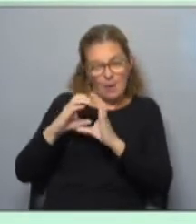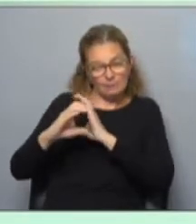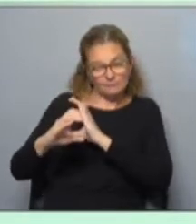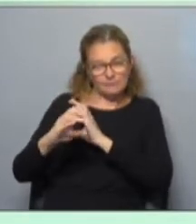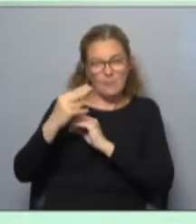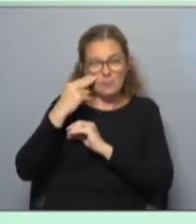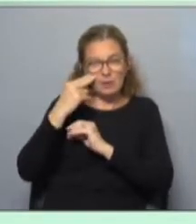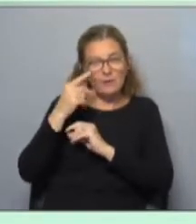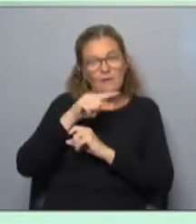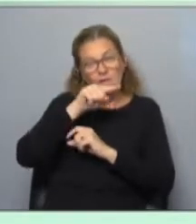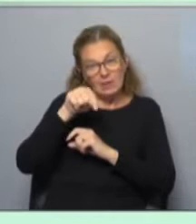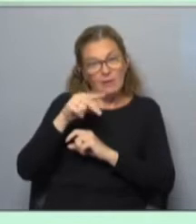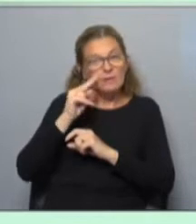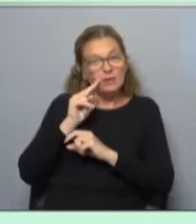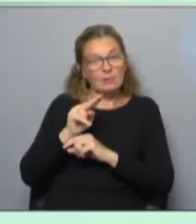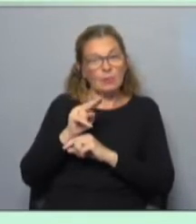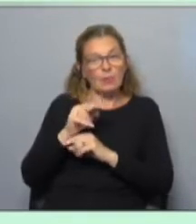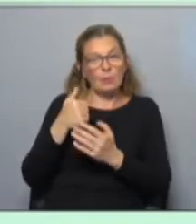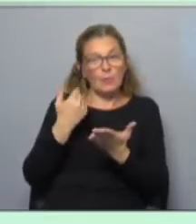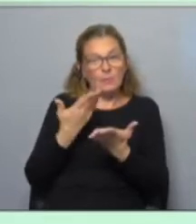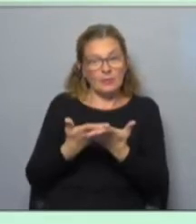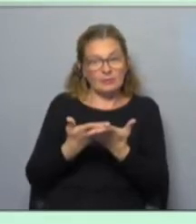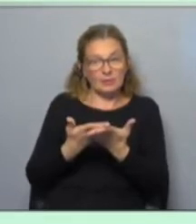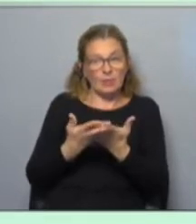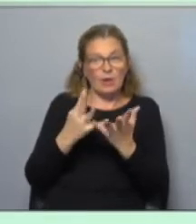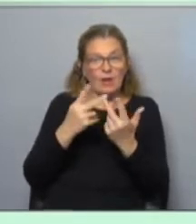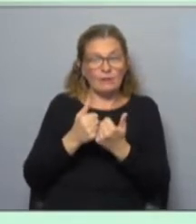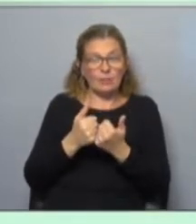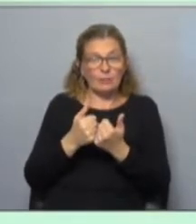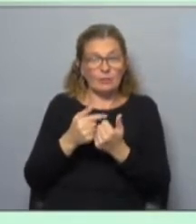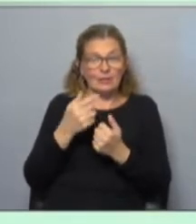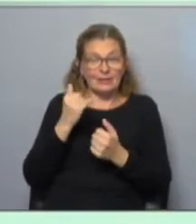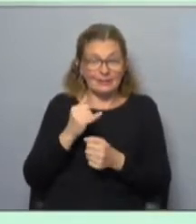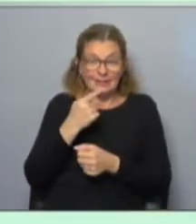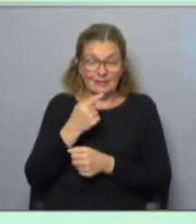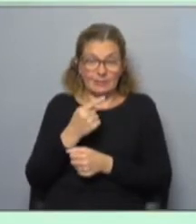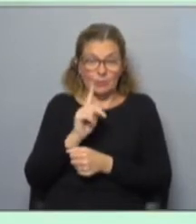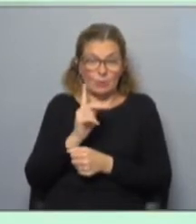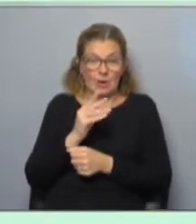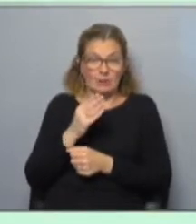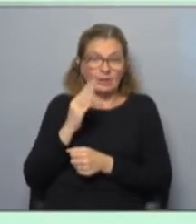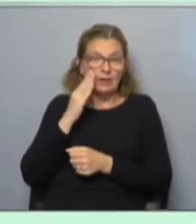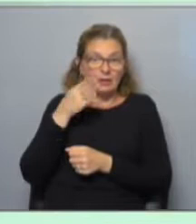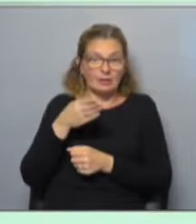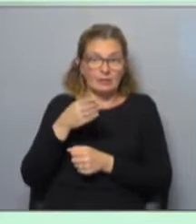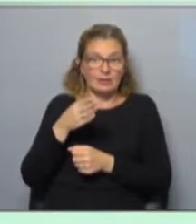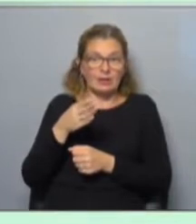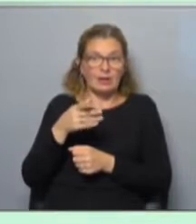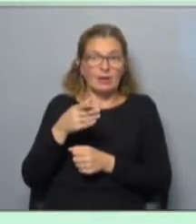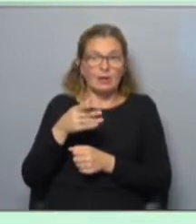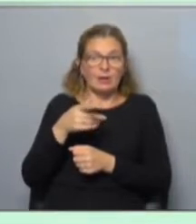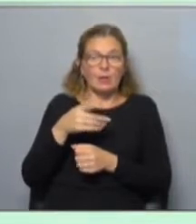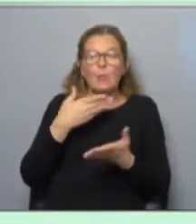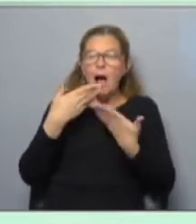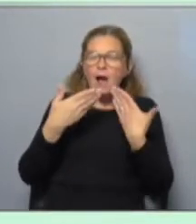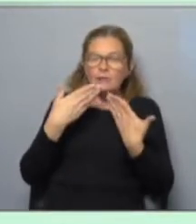cuando venga el planteamiento, el formato. Lo que sí decimos es que no hay que ir a la Junta o a